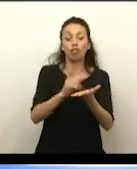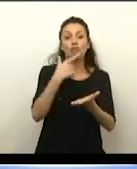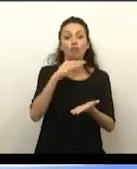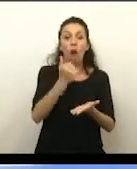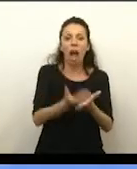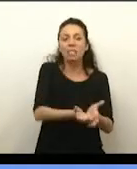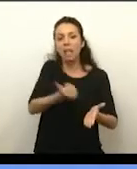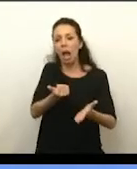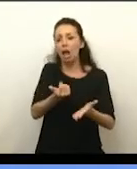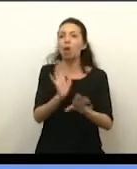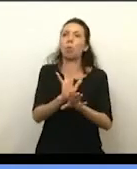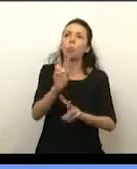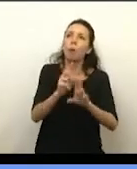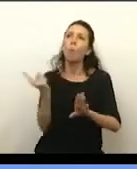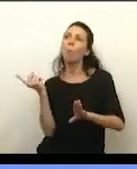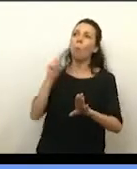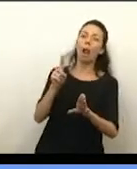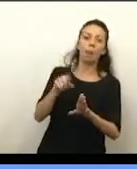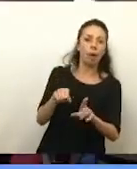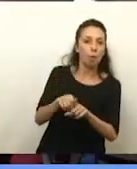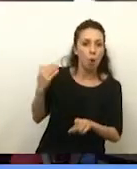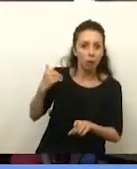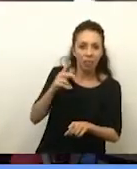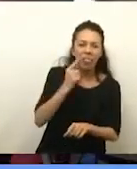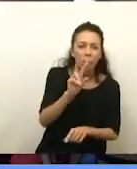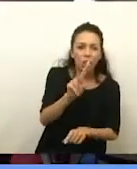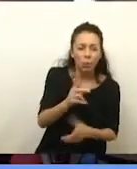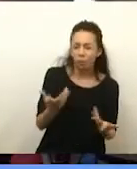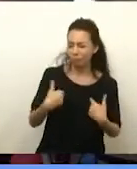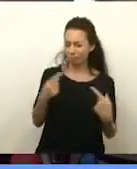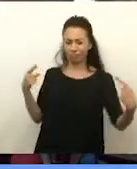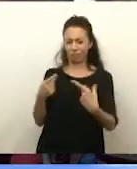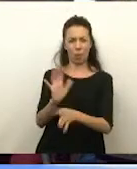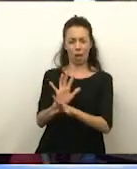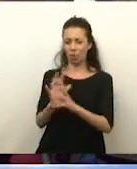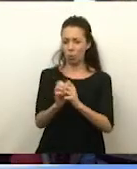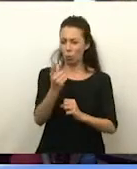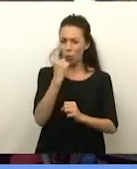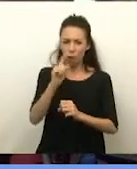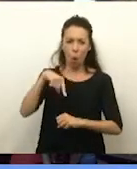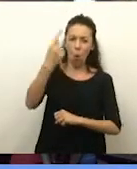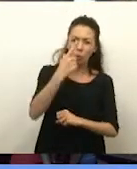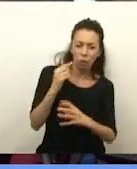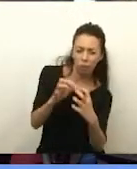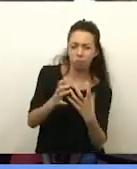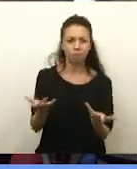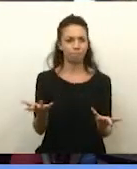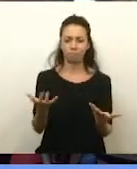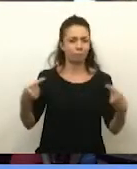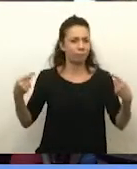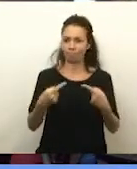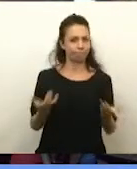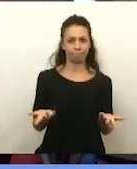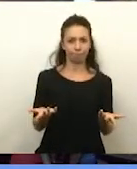antes el día 21 me parece que esto no tiene ninguna lógica como tampoco tiene lógica